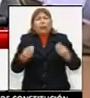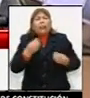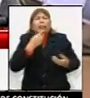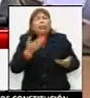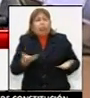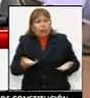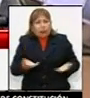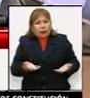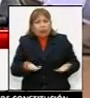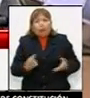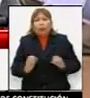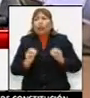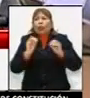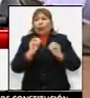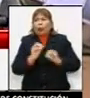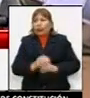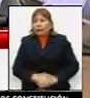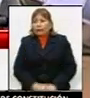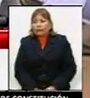ejemplo, si